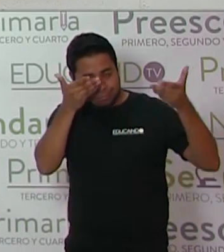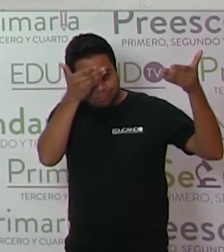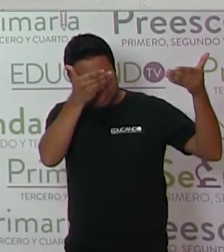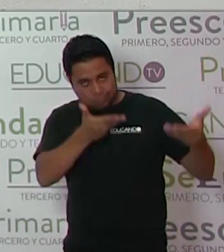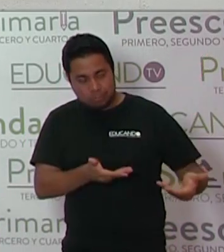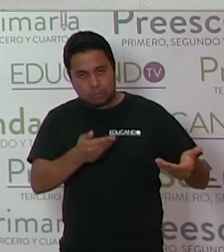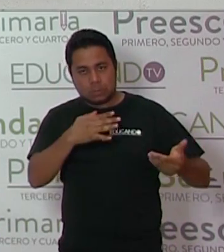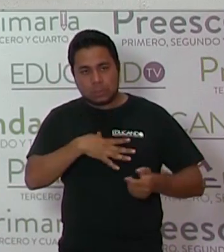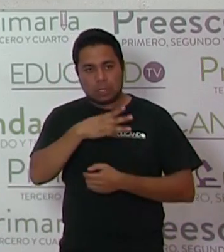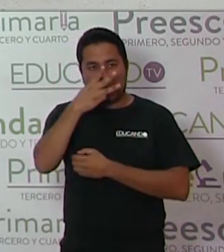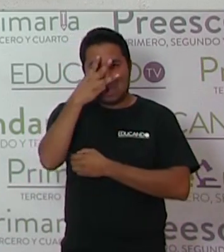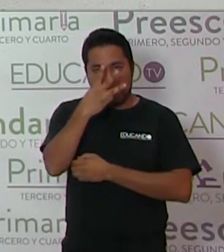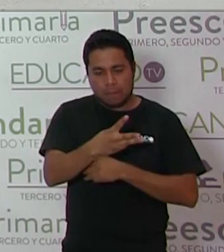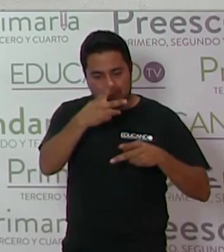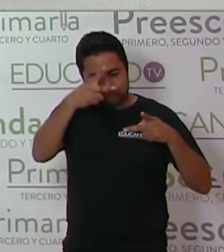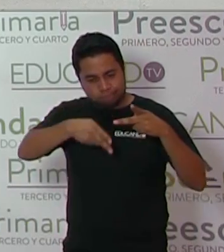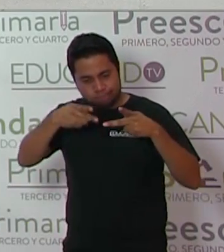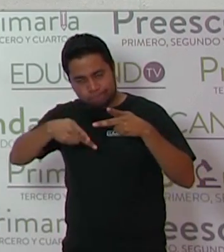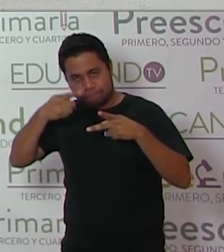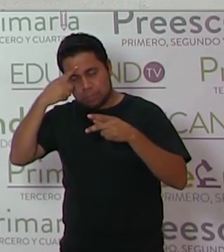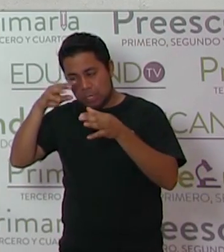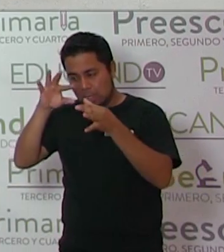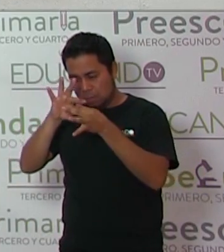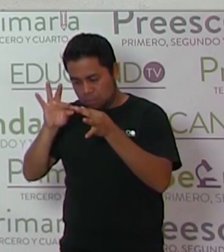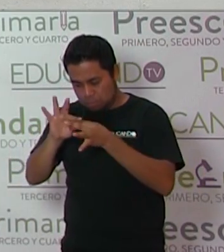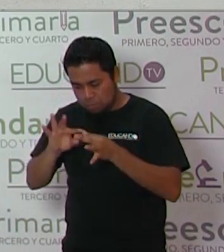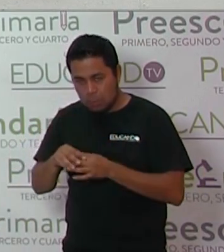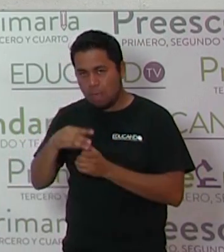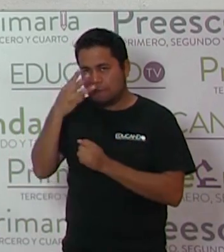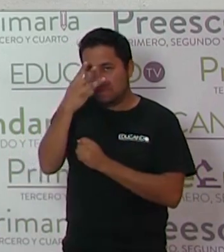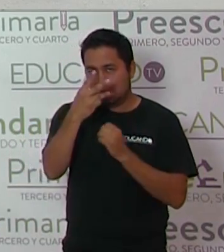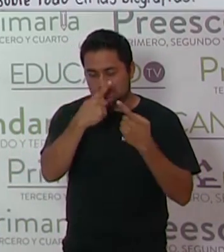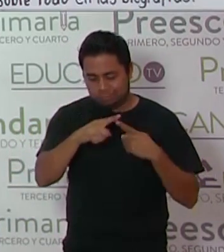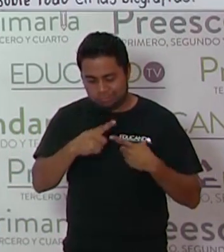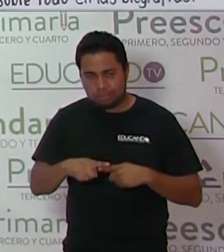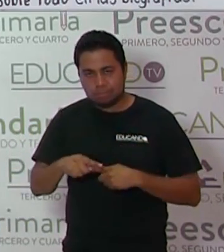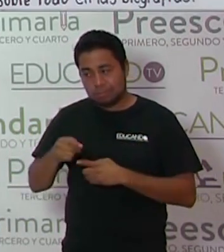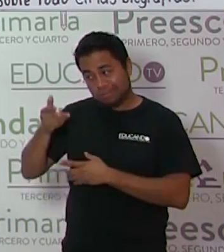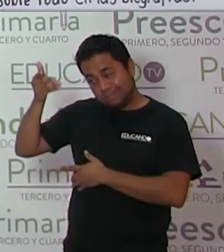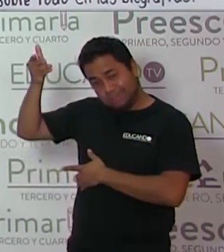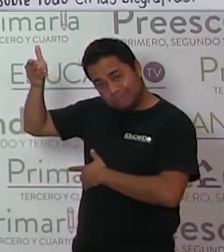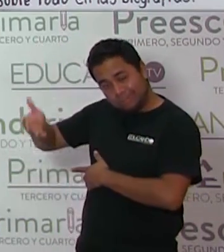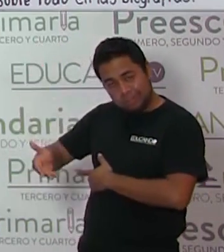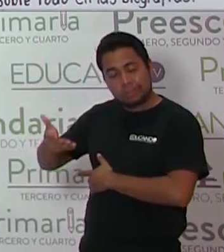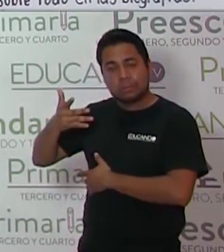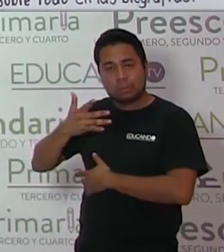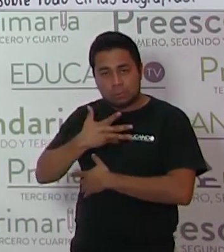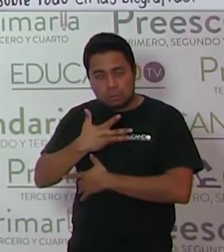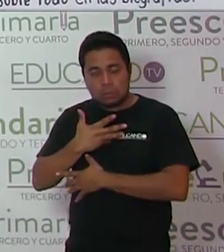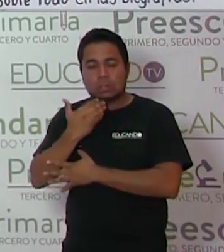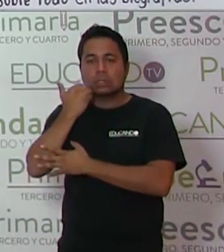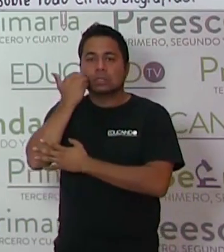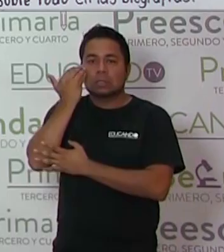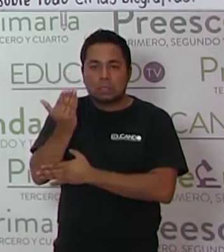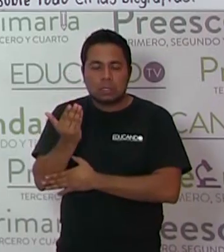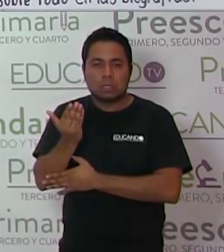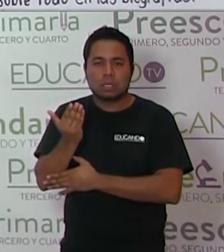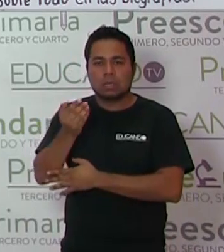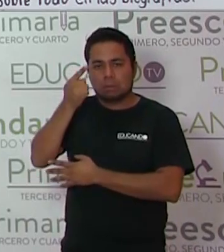nos muestran 3 fragmentos de narraciones. De este lado nos piden que